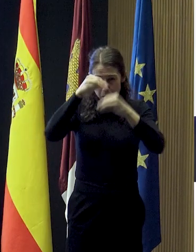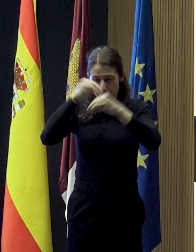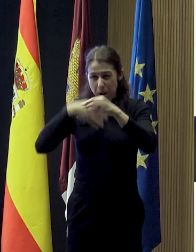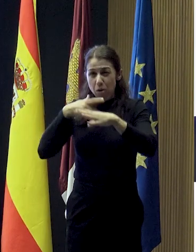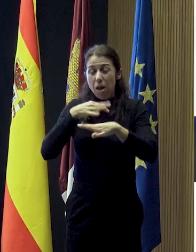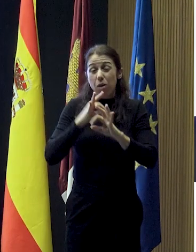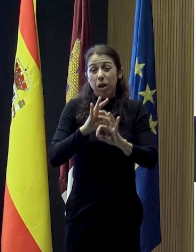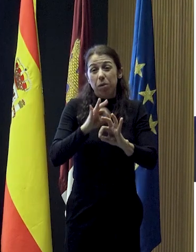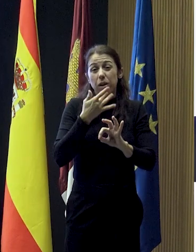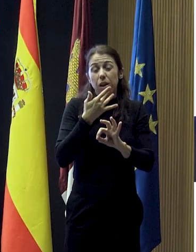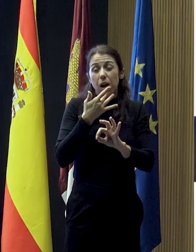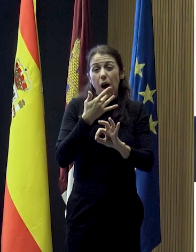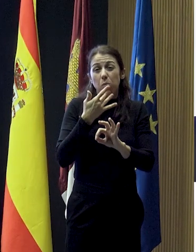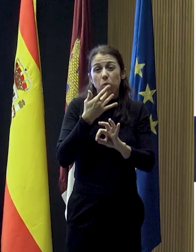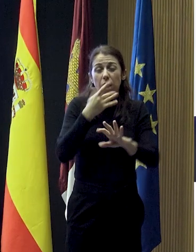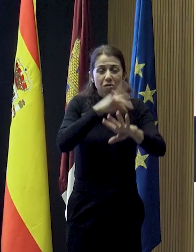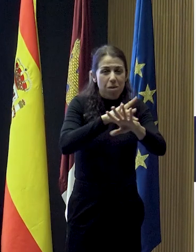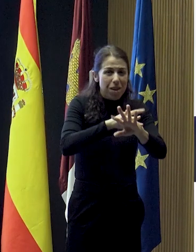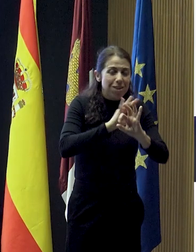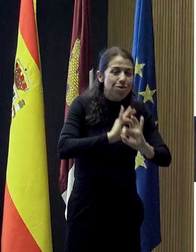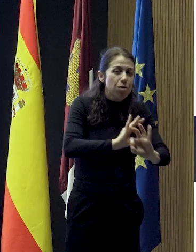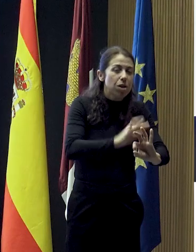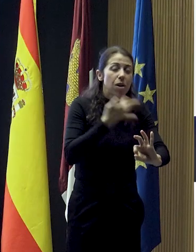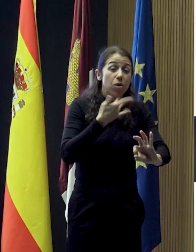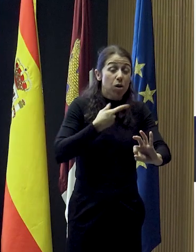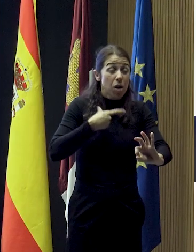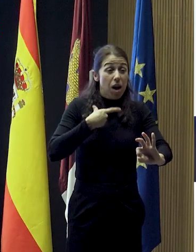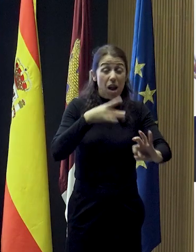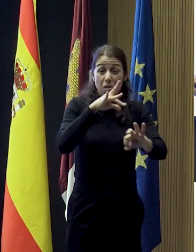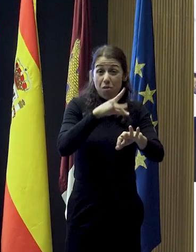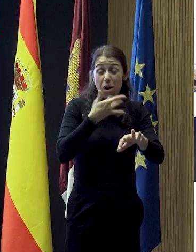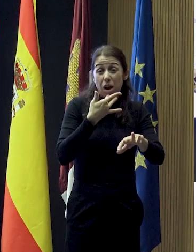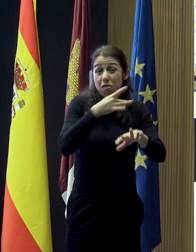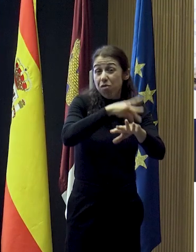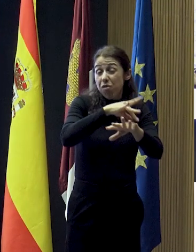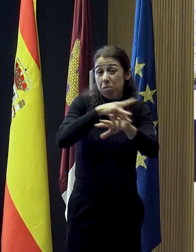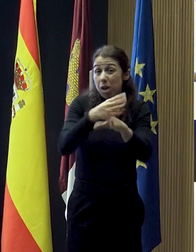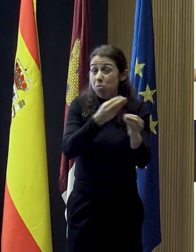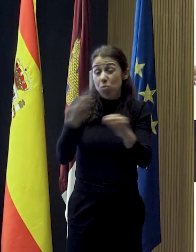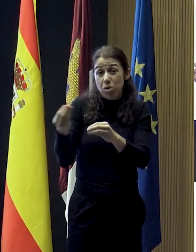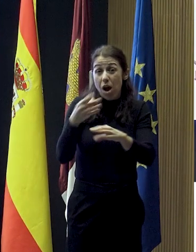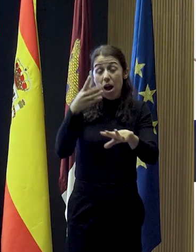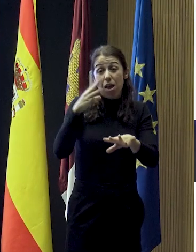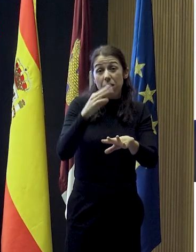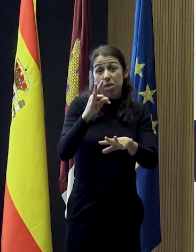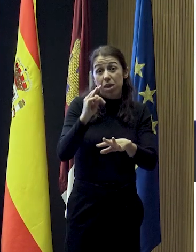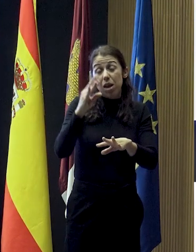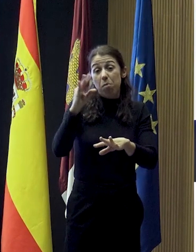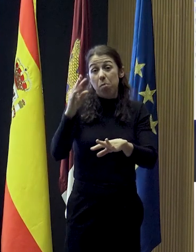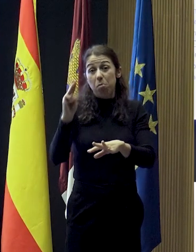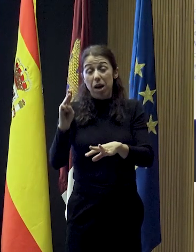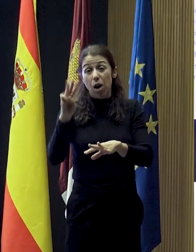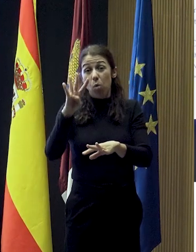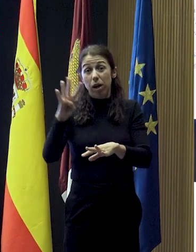lo hacen exclusivamente en una patología, sino que podemos encontrar TDP43 en la enfermedad de Alzheimer, pero también